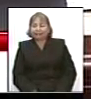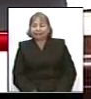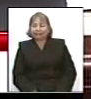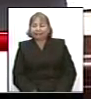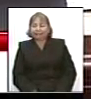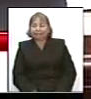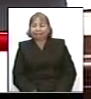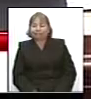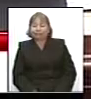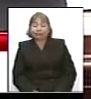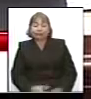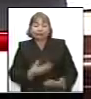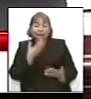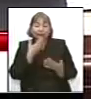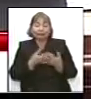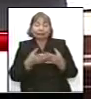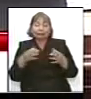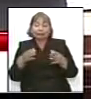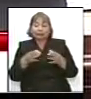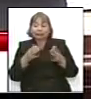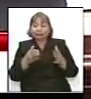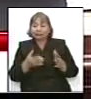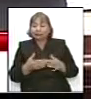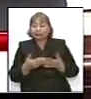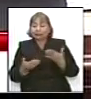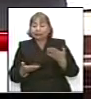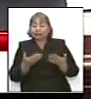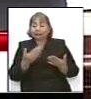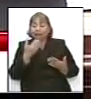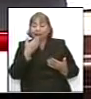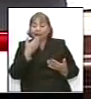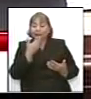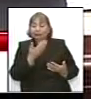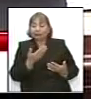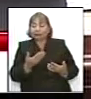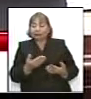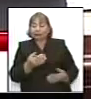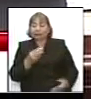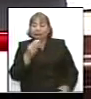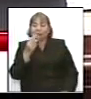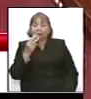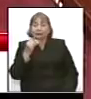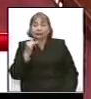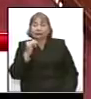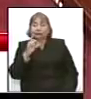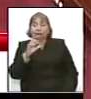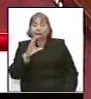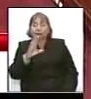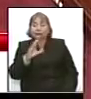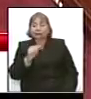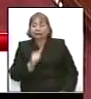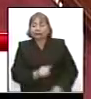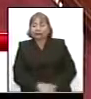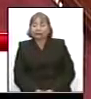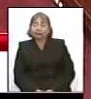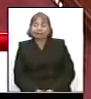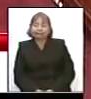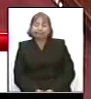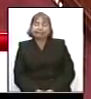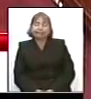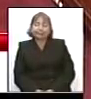Gracias. Congresista, ¿alguien más? Congresista Wilka tiene la palabra.